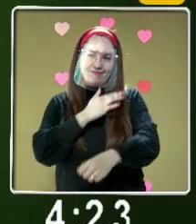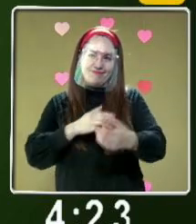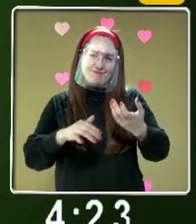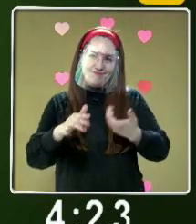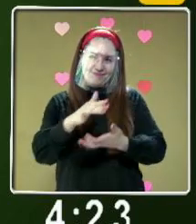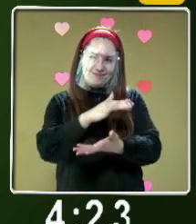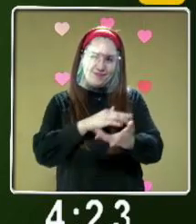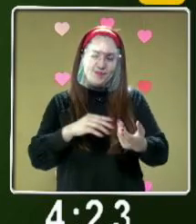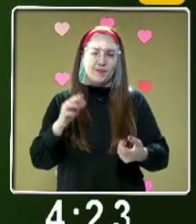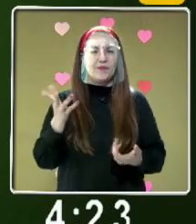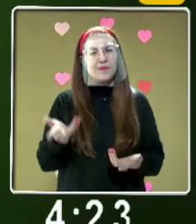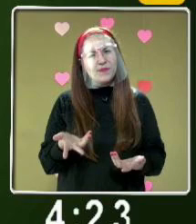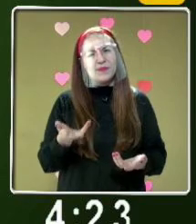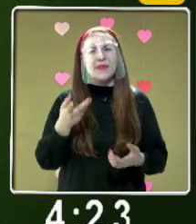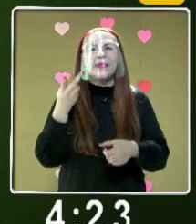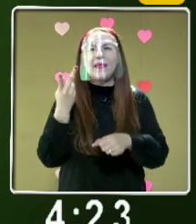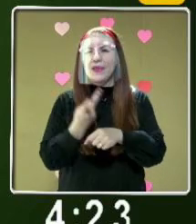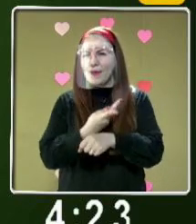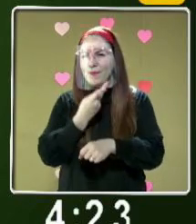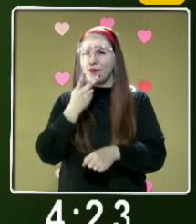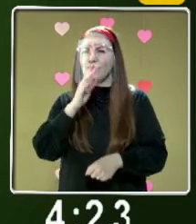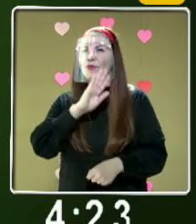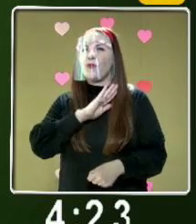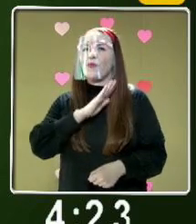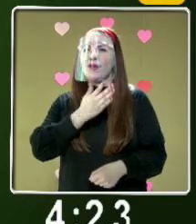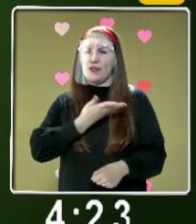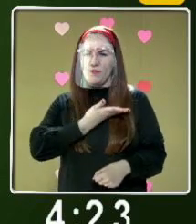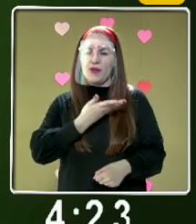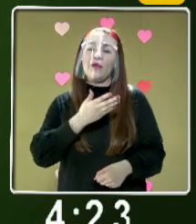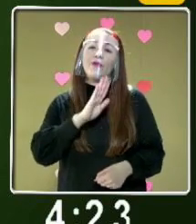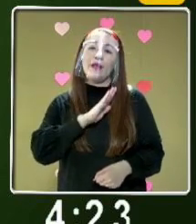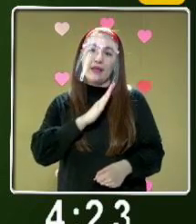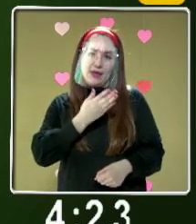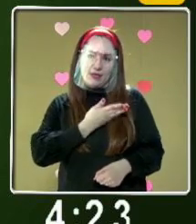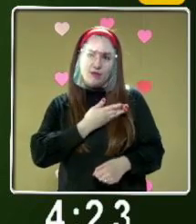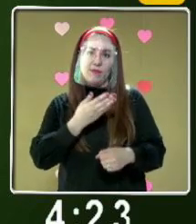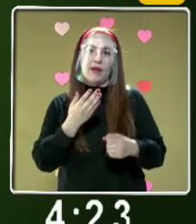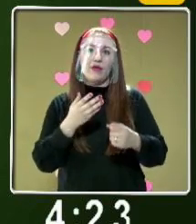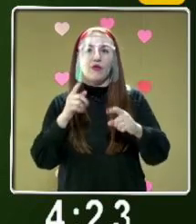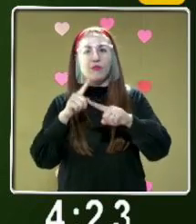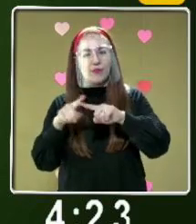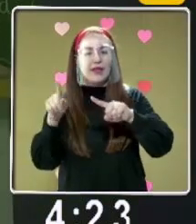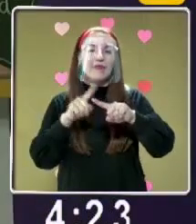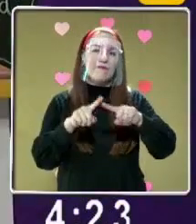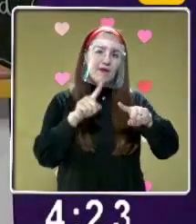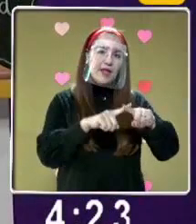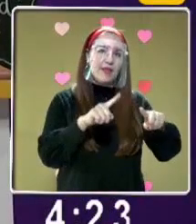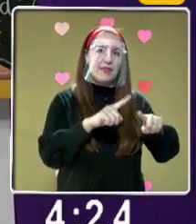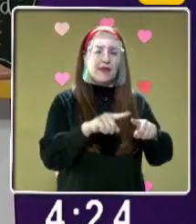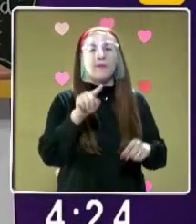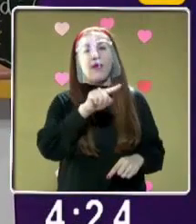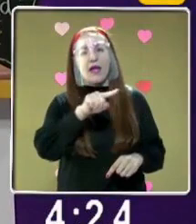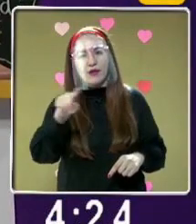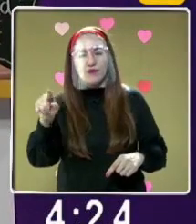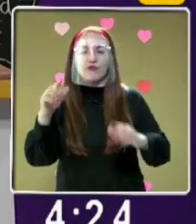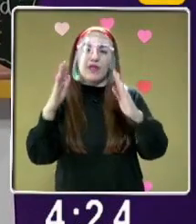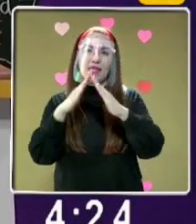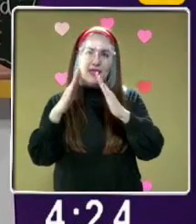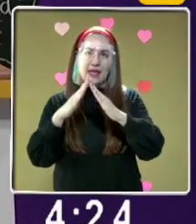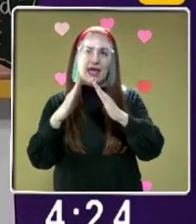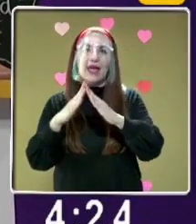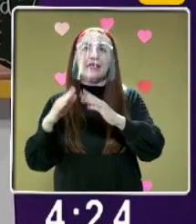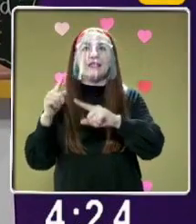de decir, oye, ¿y qué pasó con español? Bueno, pues es que también hay que variar un poco las materias para que, uh-huh, ustedes puedan en casa tener,